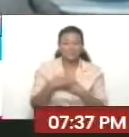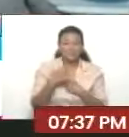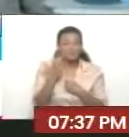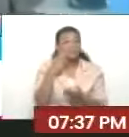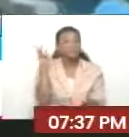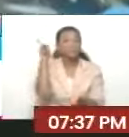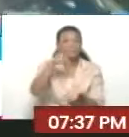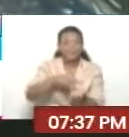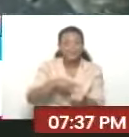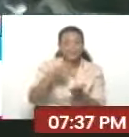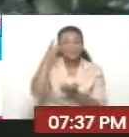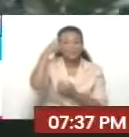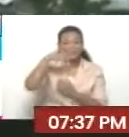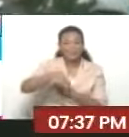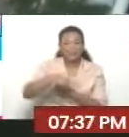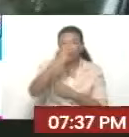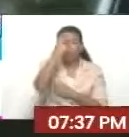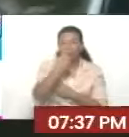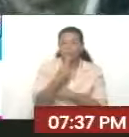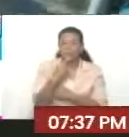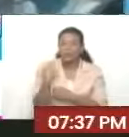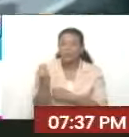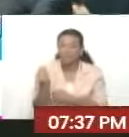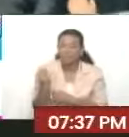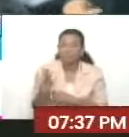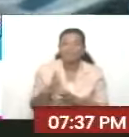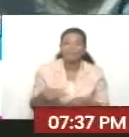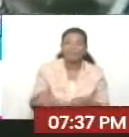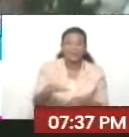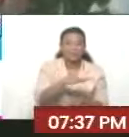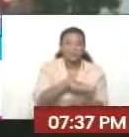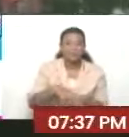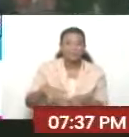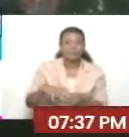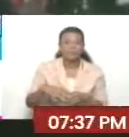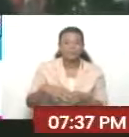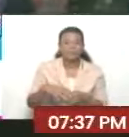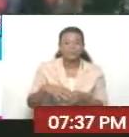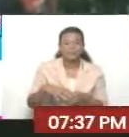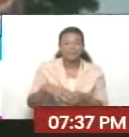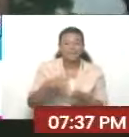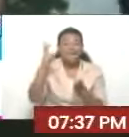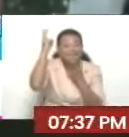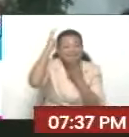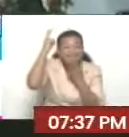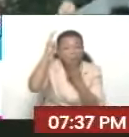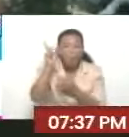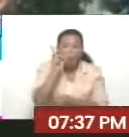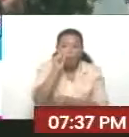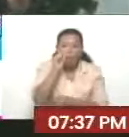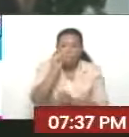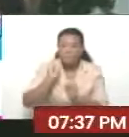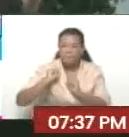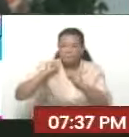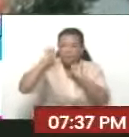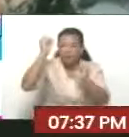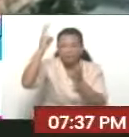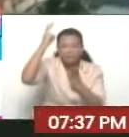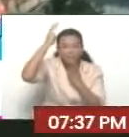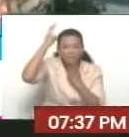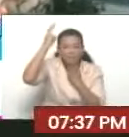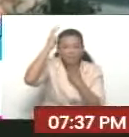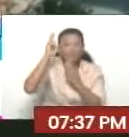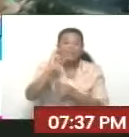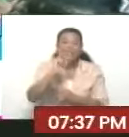Vinimos precisamente a las tierras del gran cacique Guaycaipuro. Por aquí queda el camino del